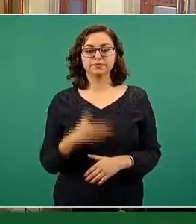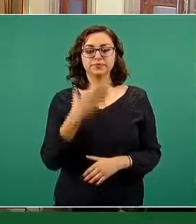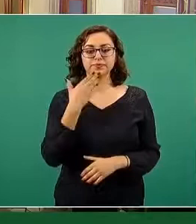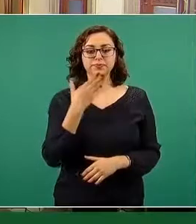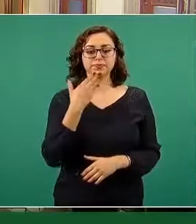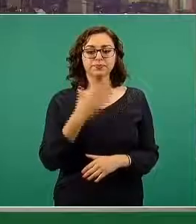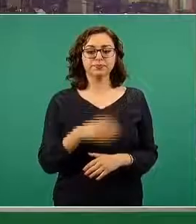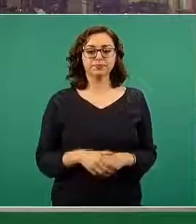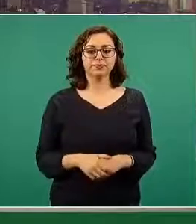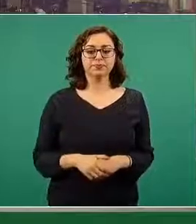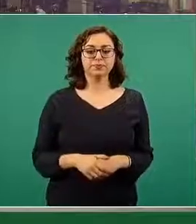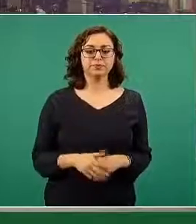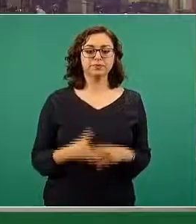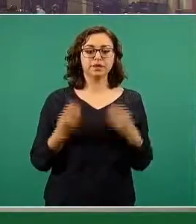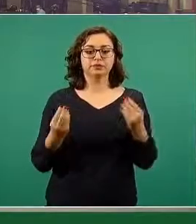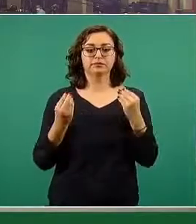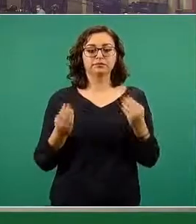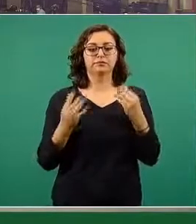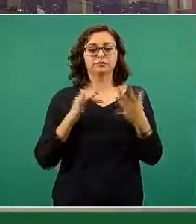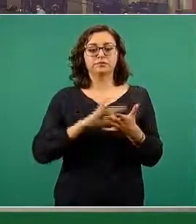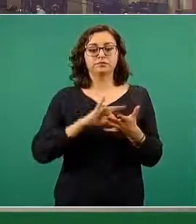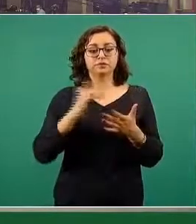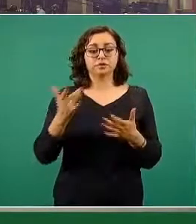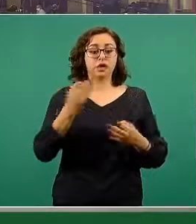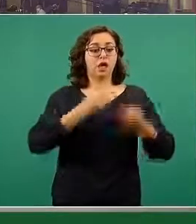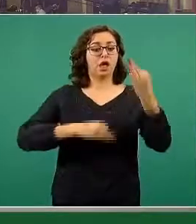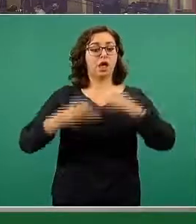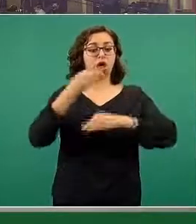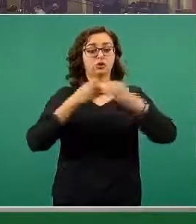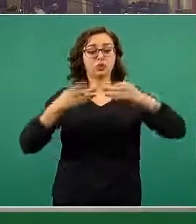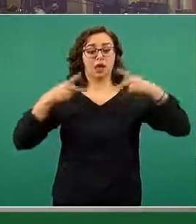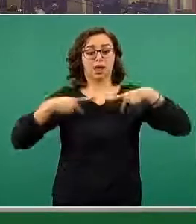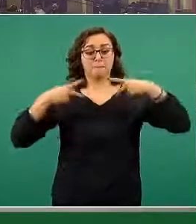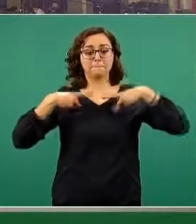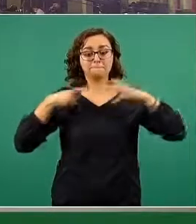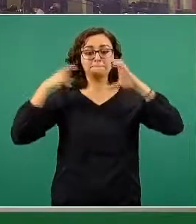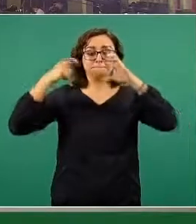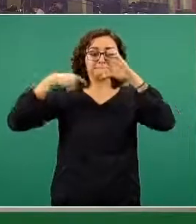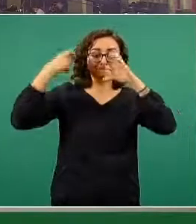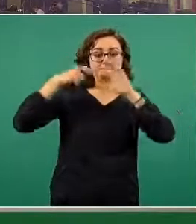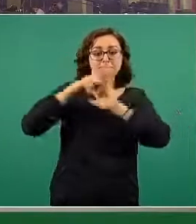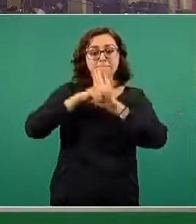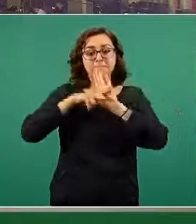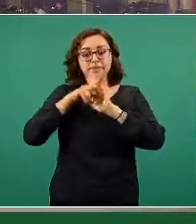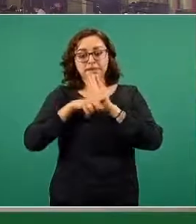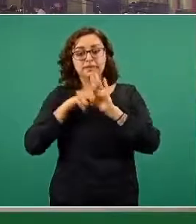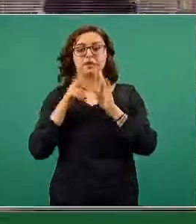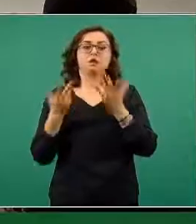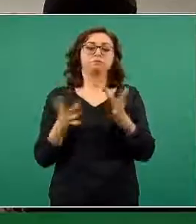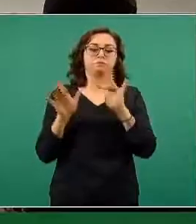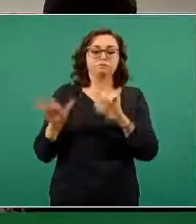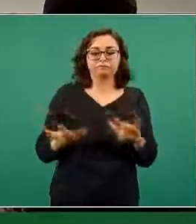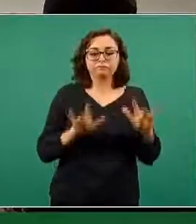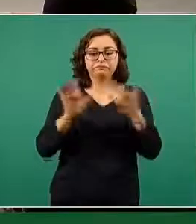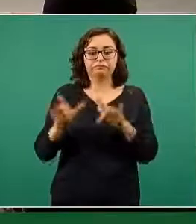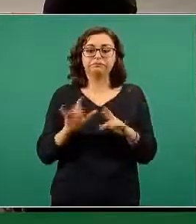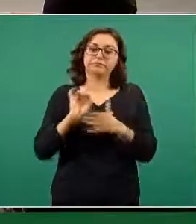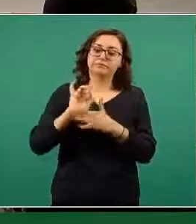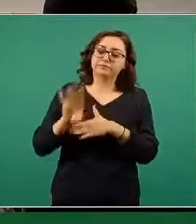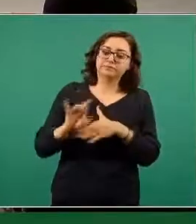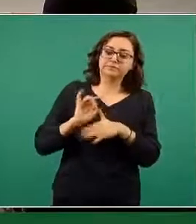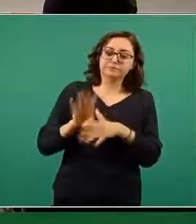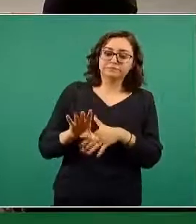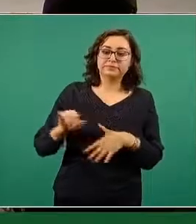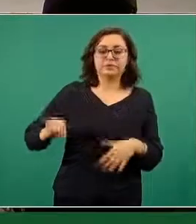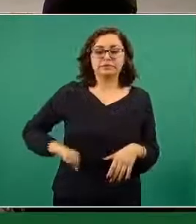Bien, muchísimas gracias a las personas que con mucho interés han enviado